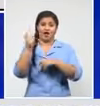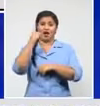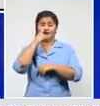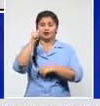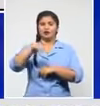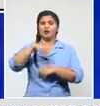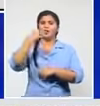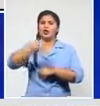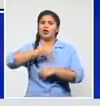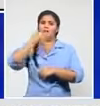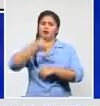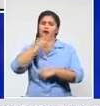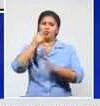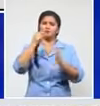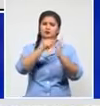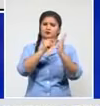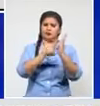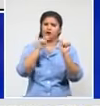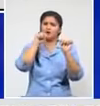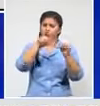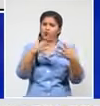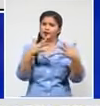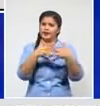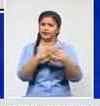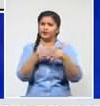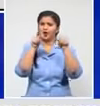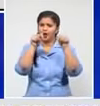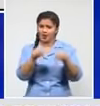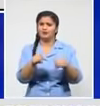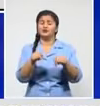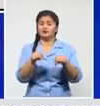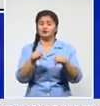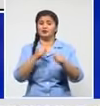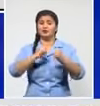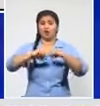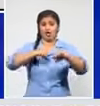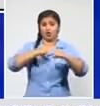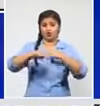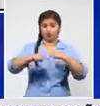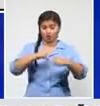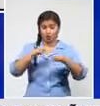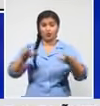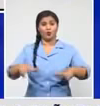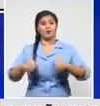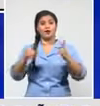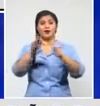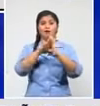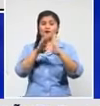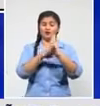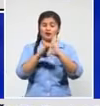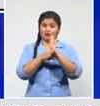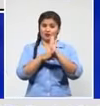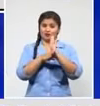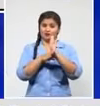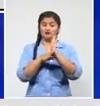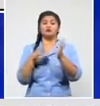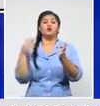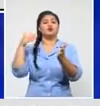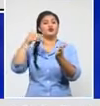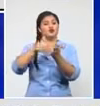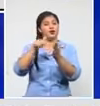éxito del control que mantengamos, aún con la nueva normalidad, aún con